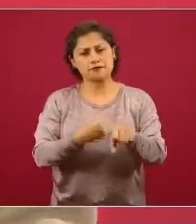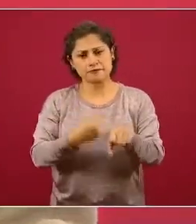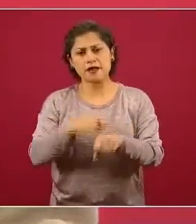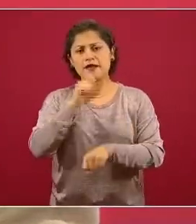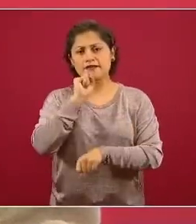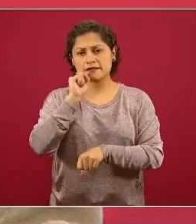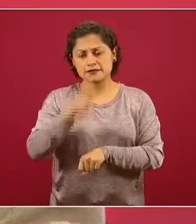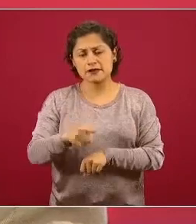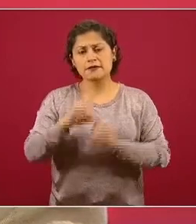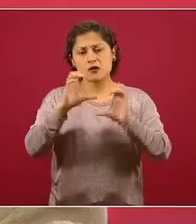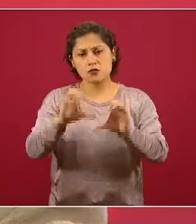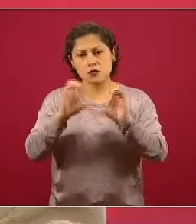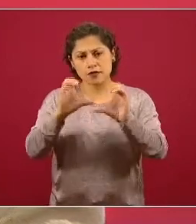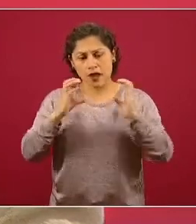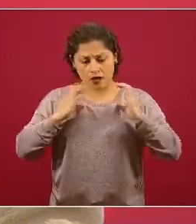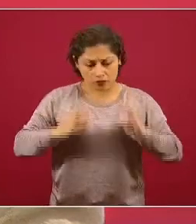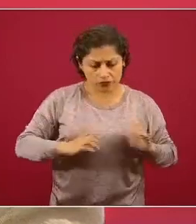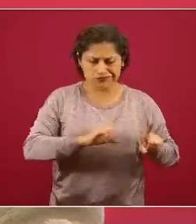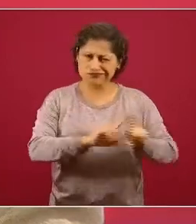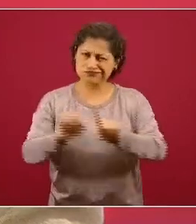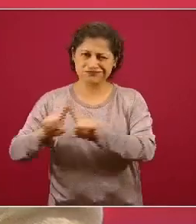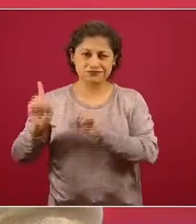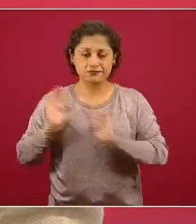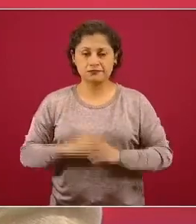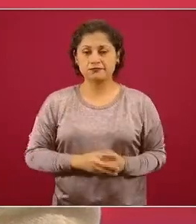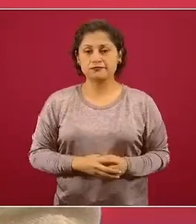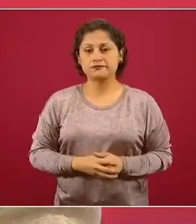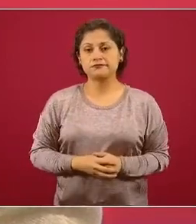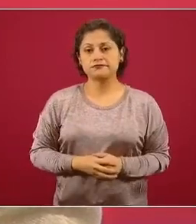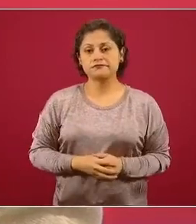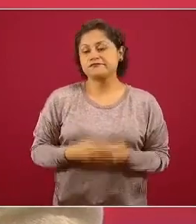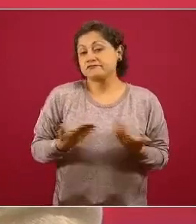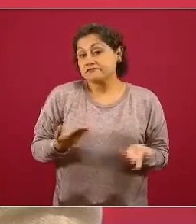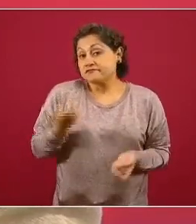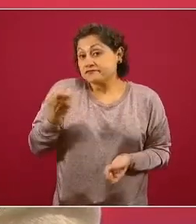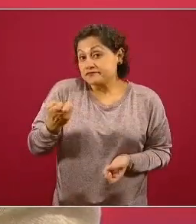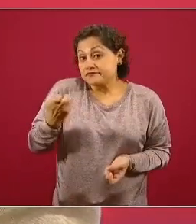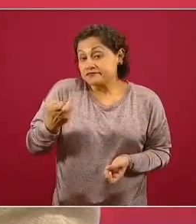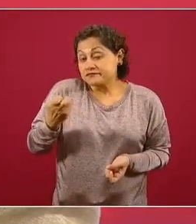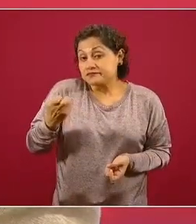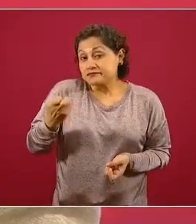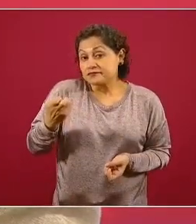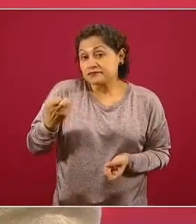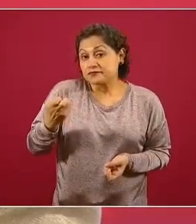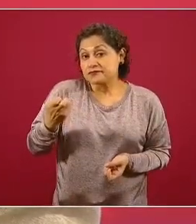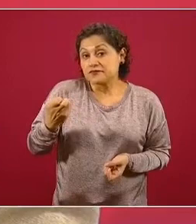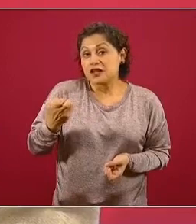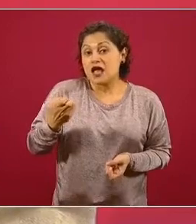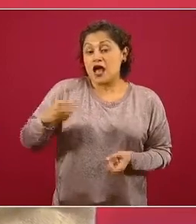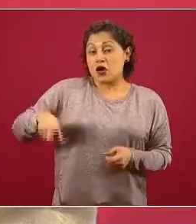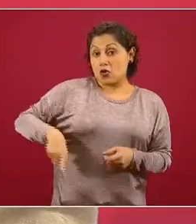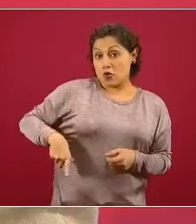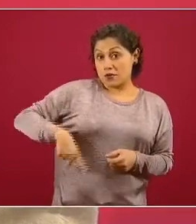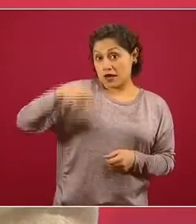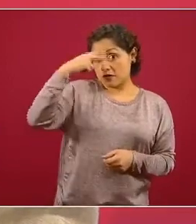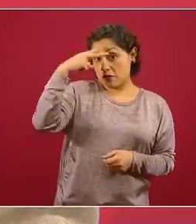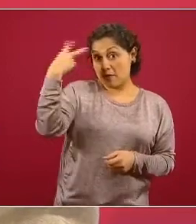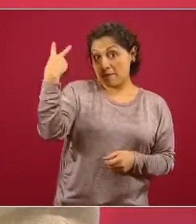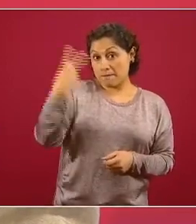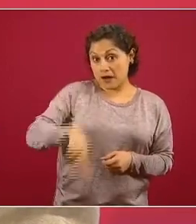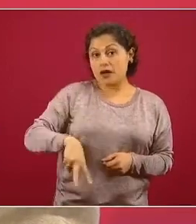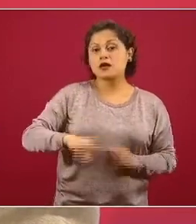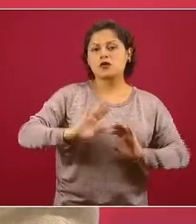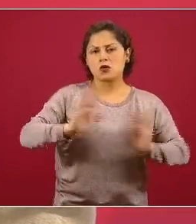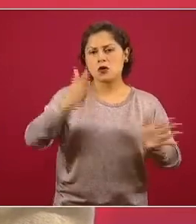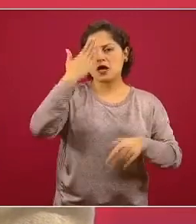de lesiones, etc. Entonces, ha sido una tradición del gobierno mexicano pertenecer a los